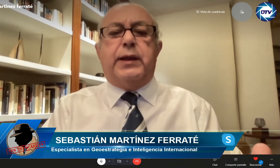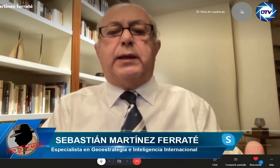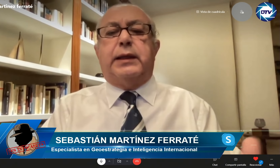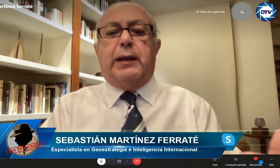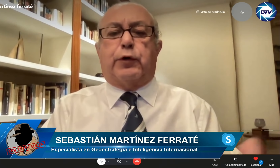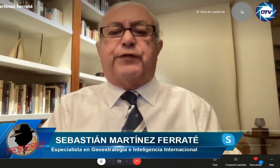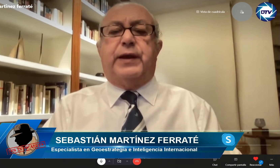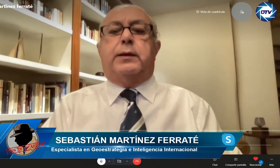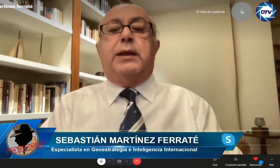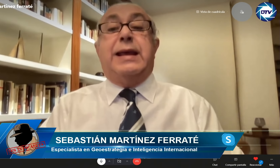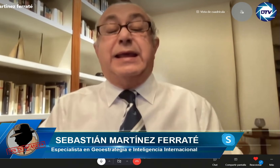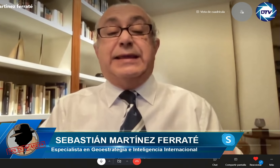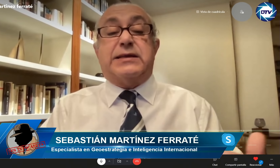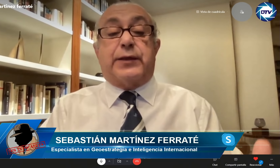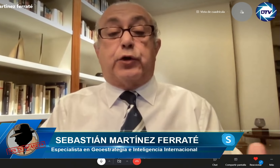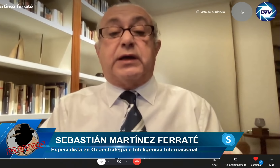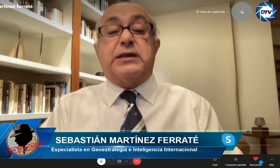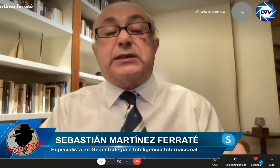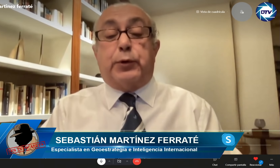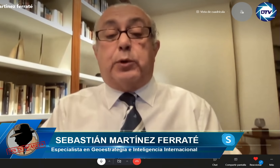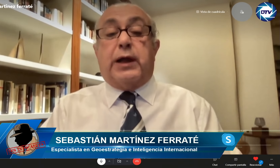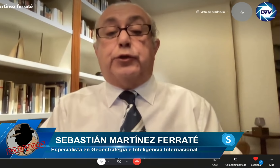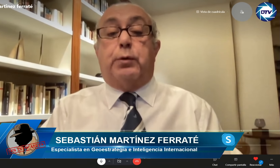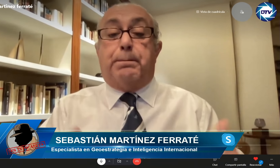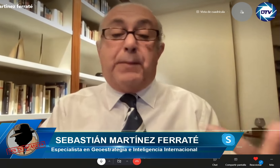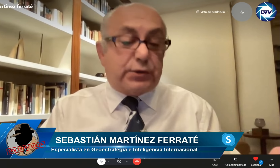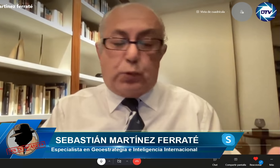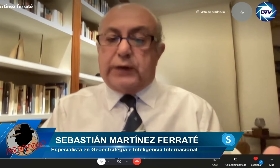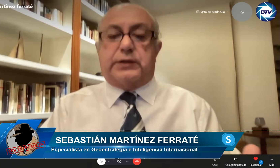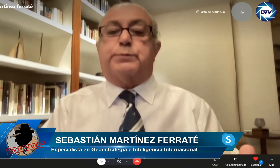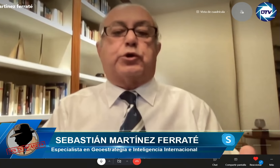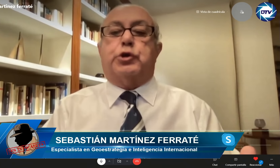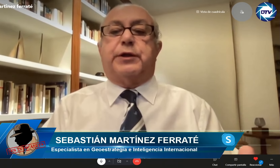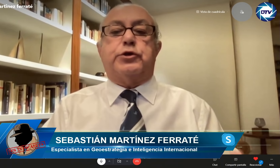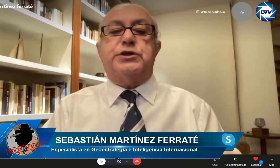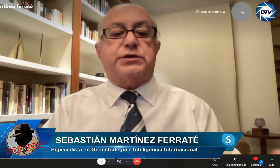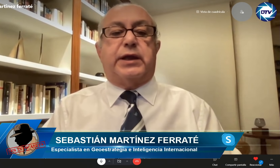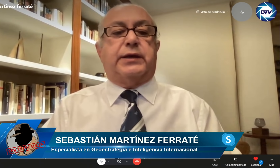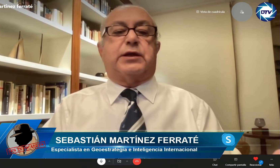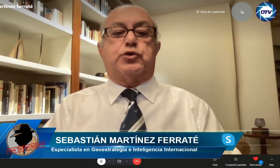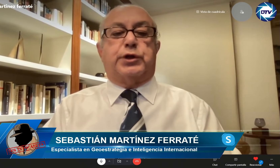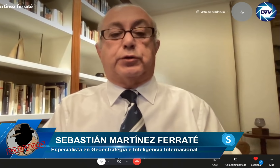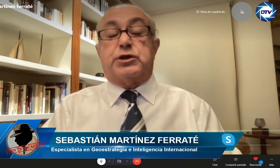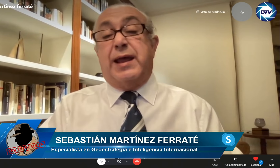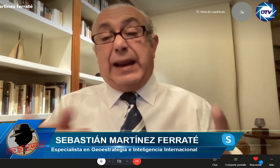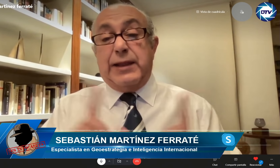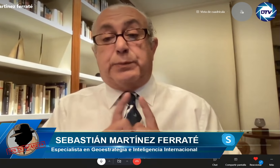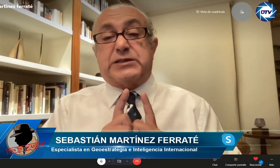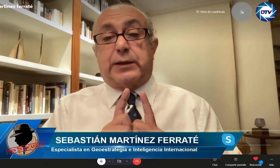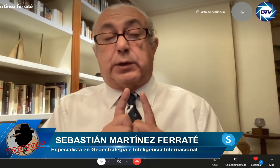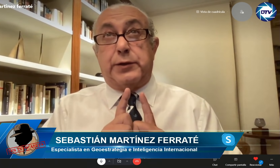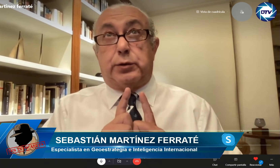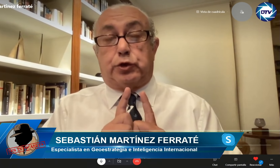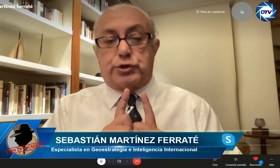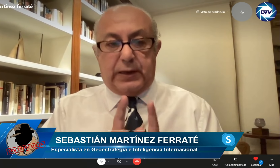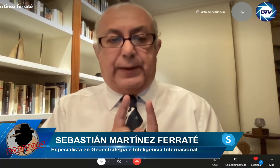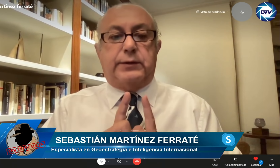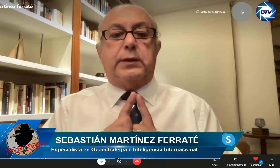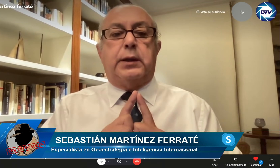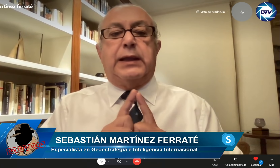la heroína y la morfina. Y es la droga que está provocando más muertes por sobredosis en Estados Unidos. El año pasado, el